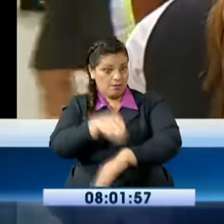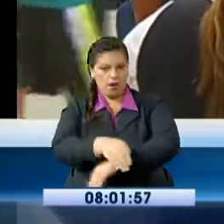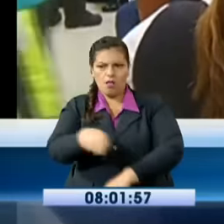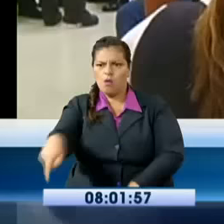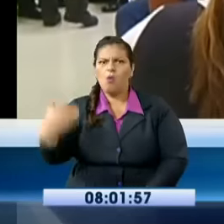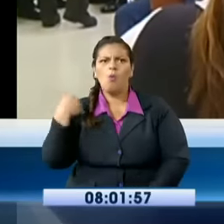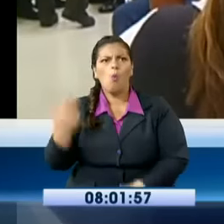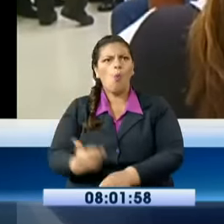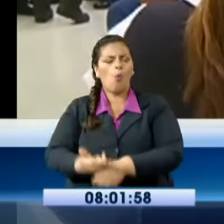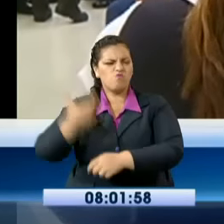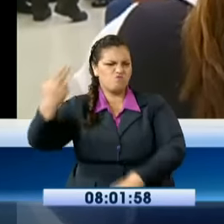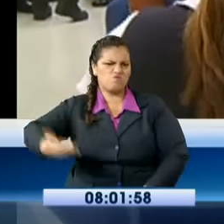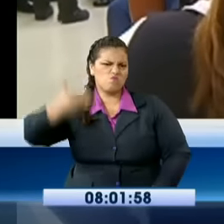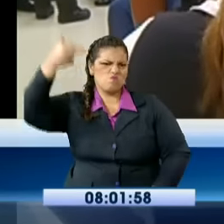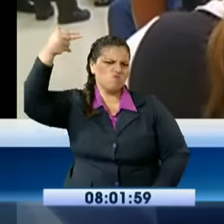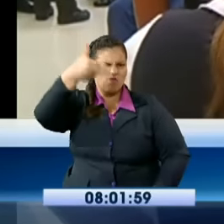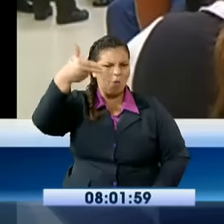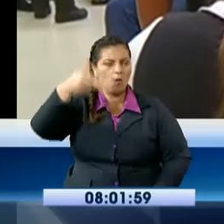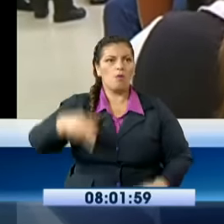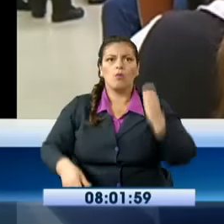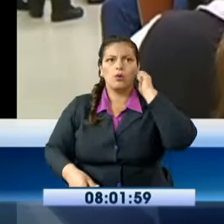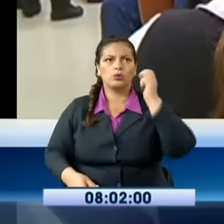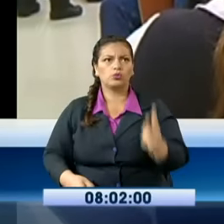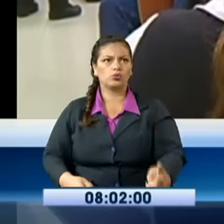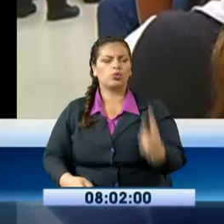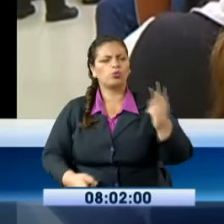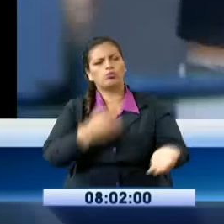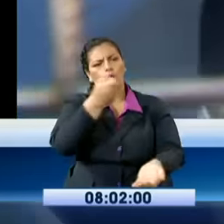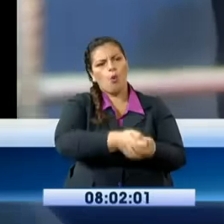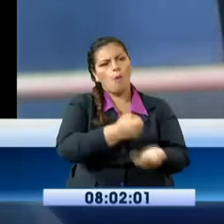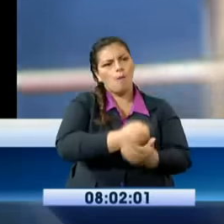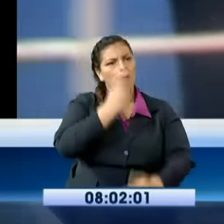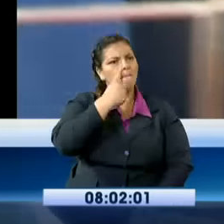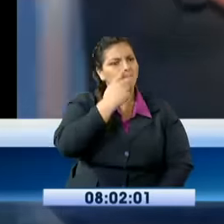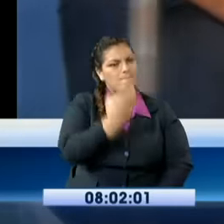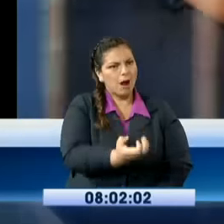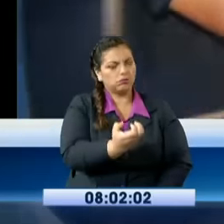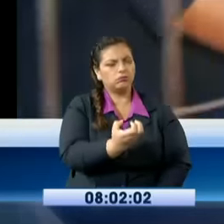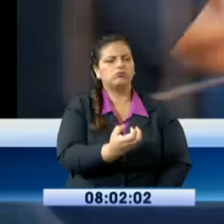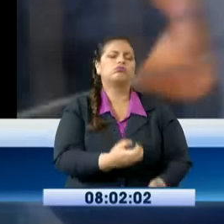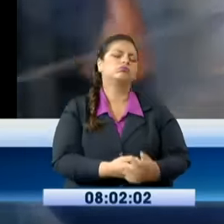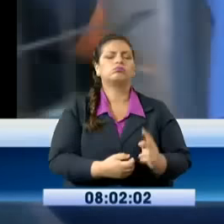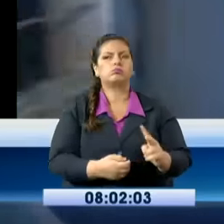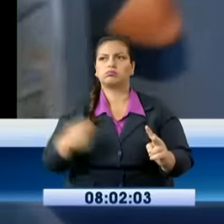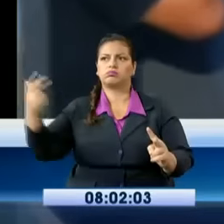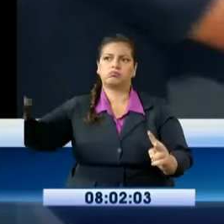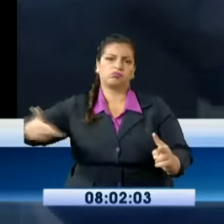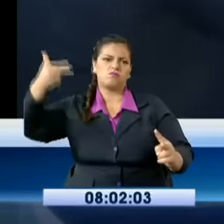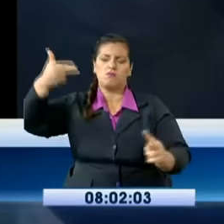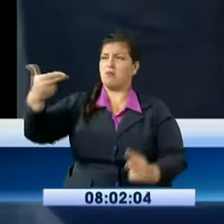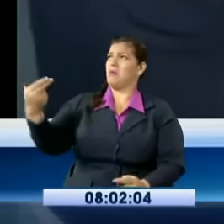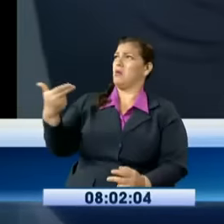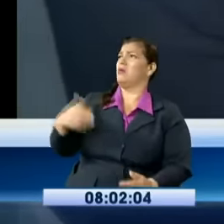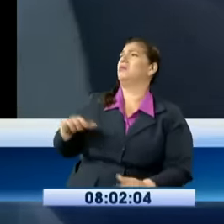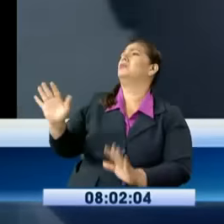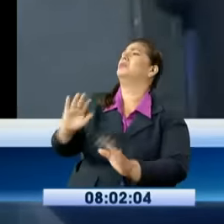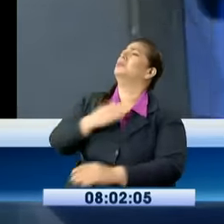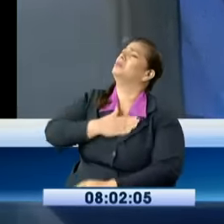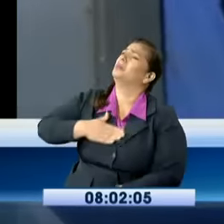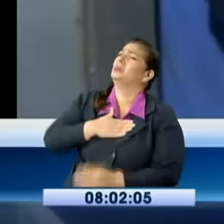mujeres mientras compraban en una panadería ubicada en Las Orquídeas, norte de Guayaquil. Yo les pedía de por favor que no me robaran, pero